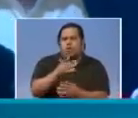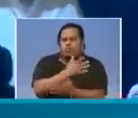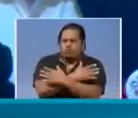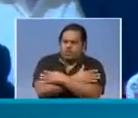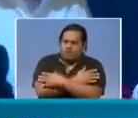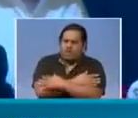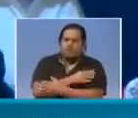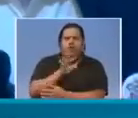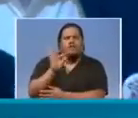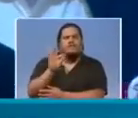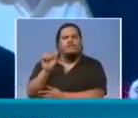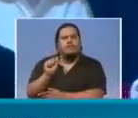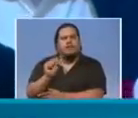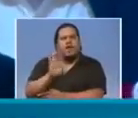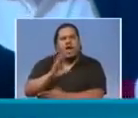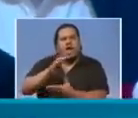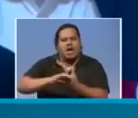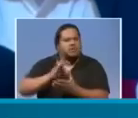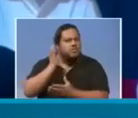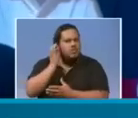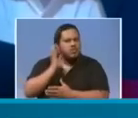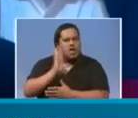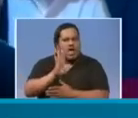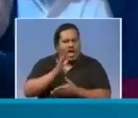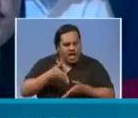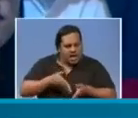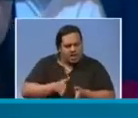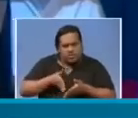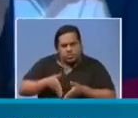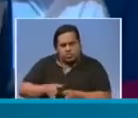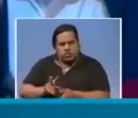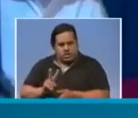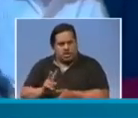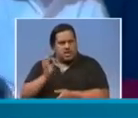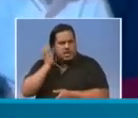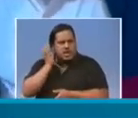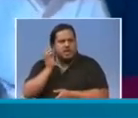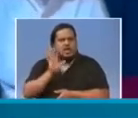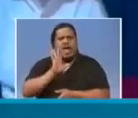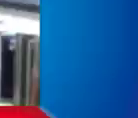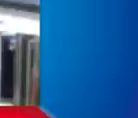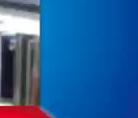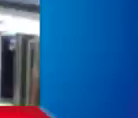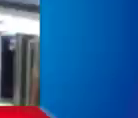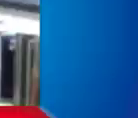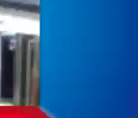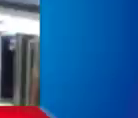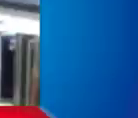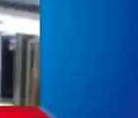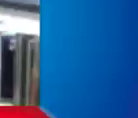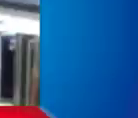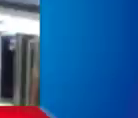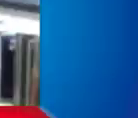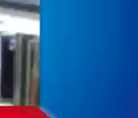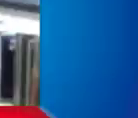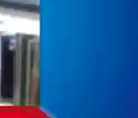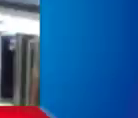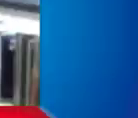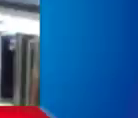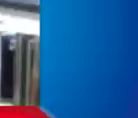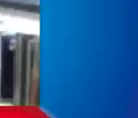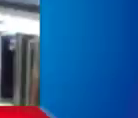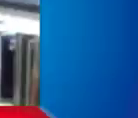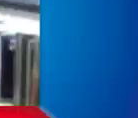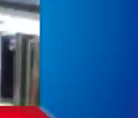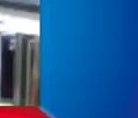de representar a las instancias formales o a la fracción del partido. Ahí lo que queda en este momento es que